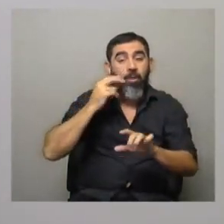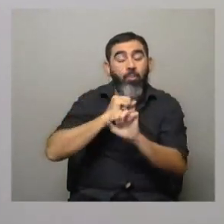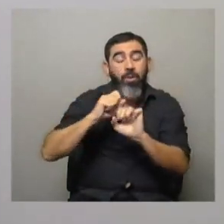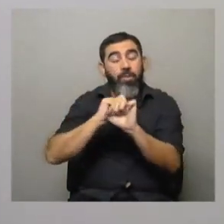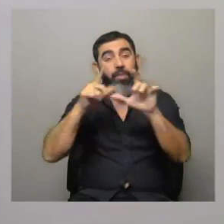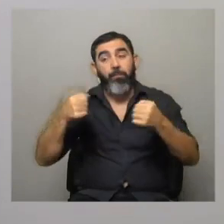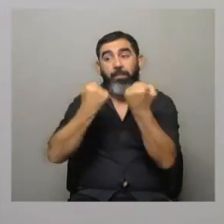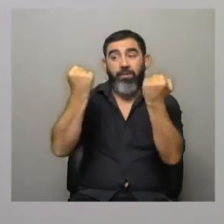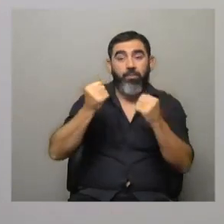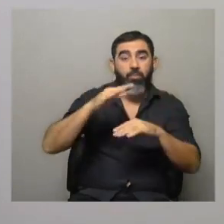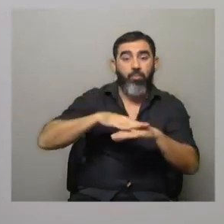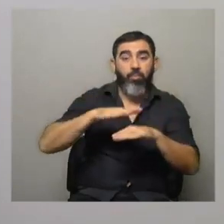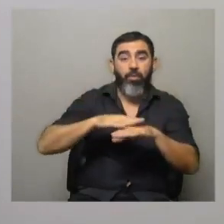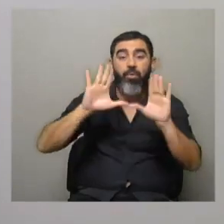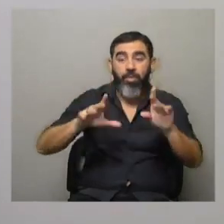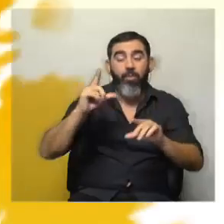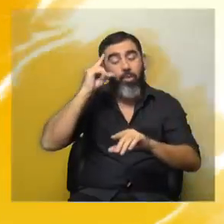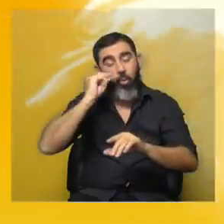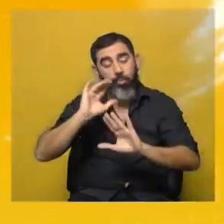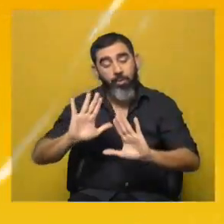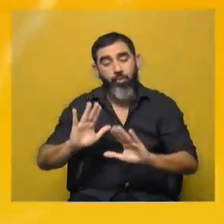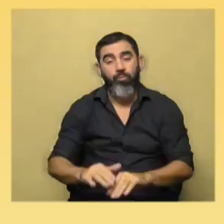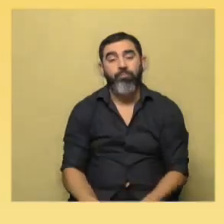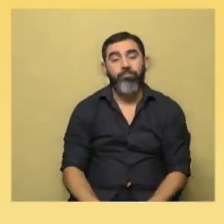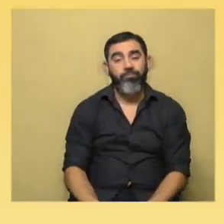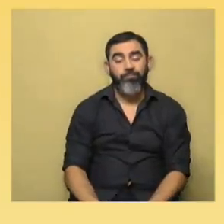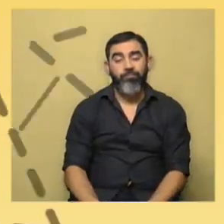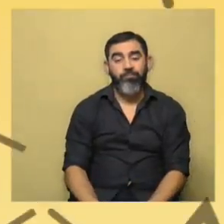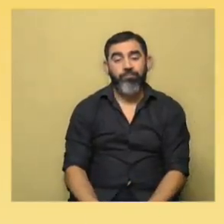despiertan en un momento en que debería estar dormido.